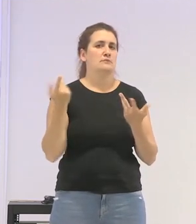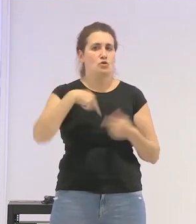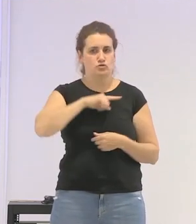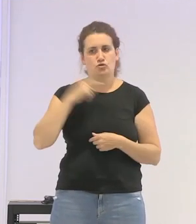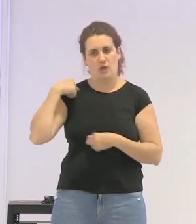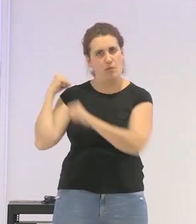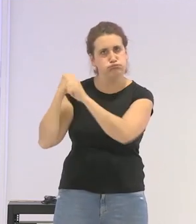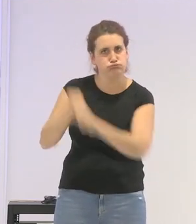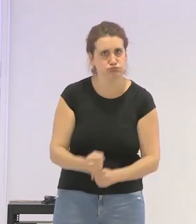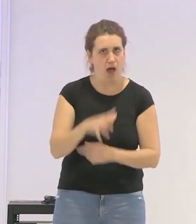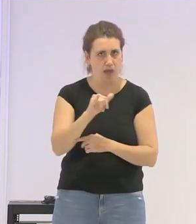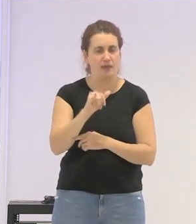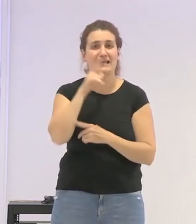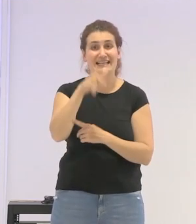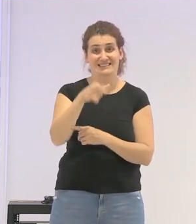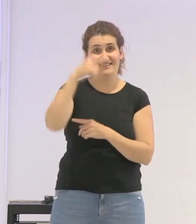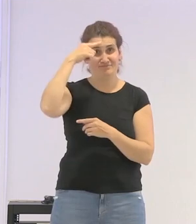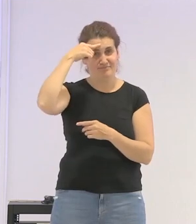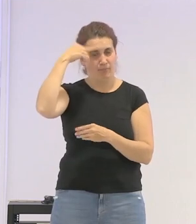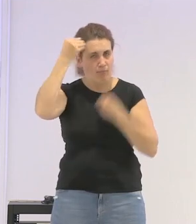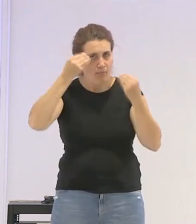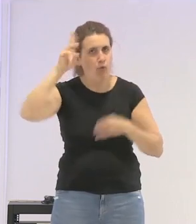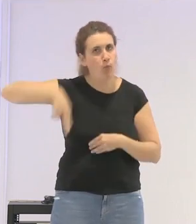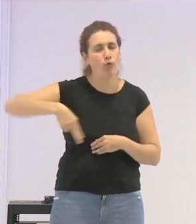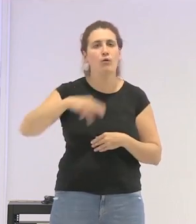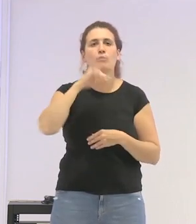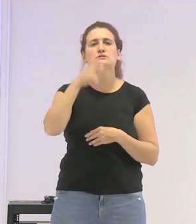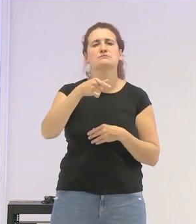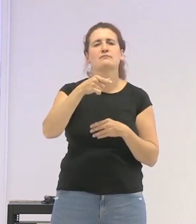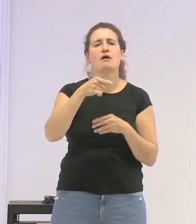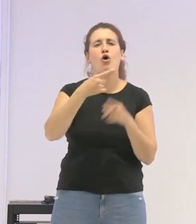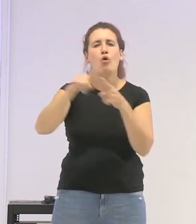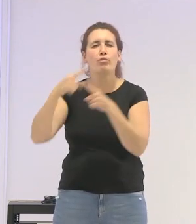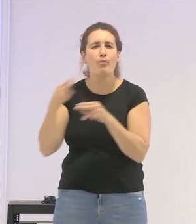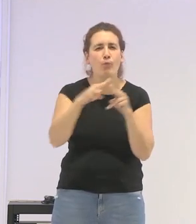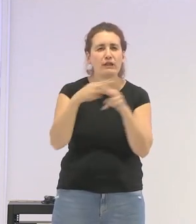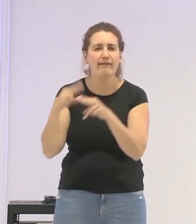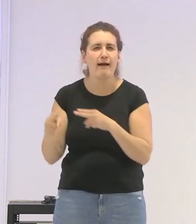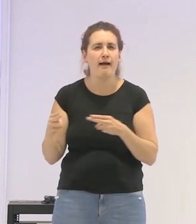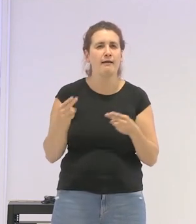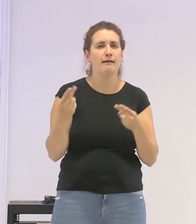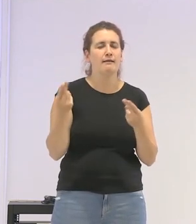provenimos. Y ese sentido común, pues aquí una opción política que quiera tener, digamos,